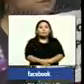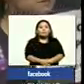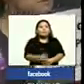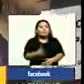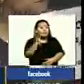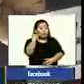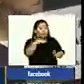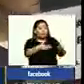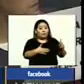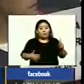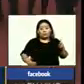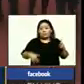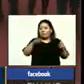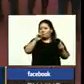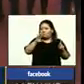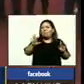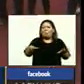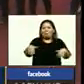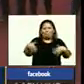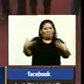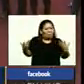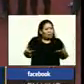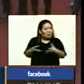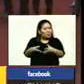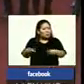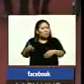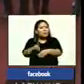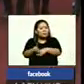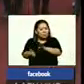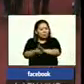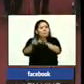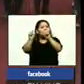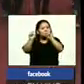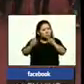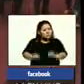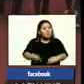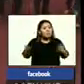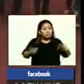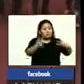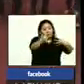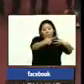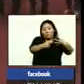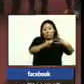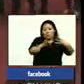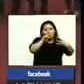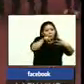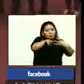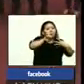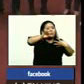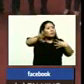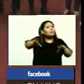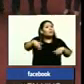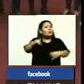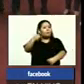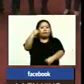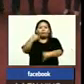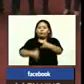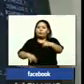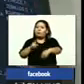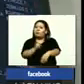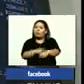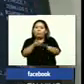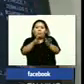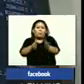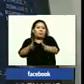Vizcarra anunció que la disolución del Congreso está dentro de las facultades contenidas en la Constitución y que busca dar un fin a esta etapa de